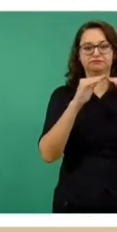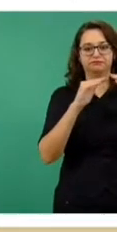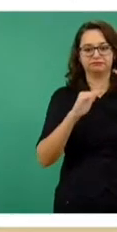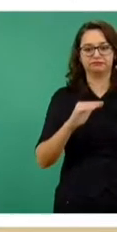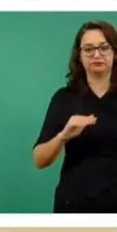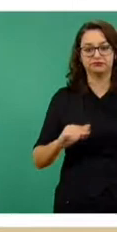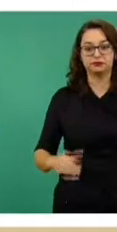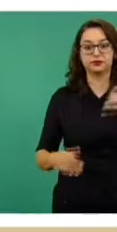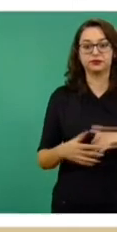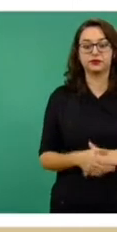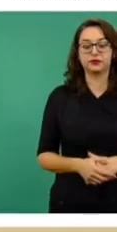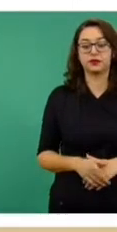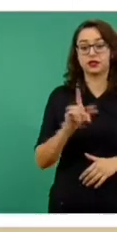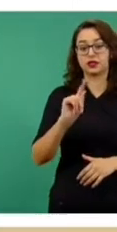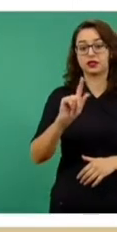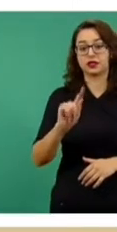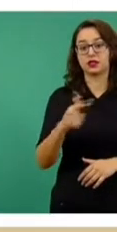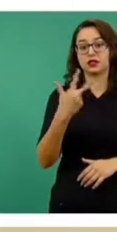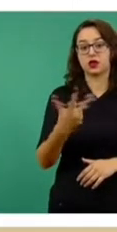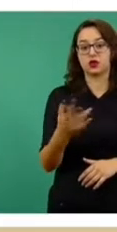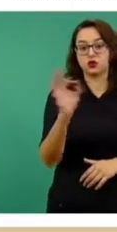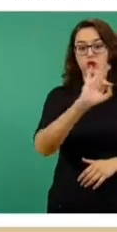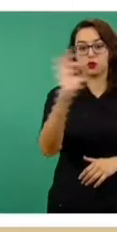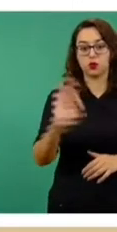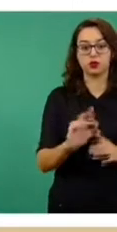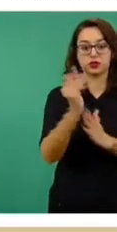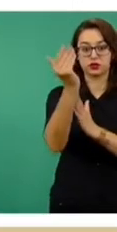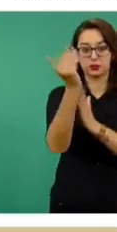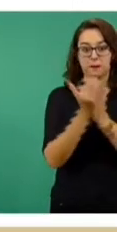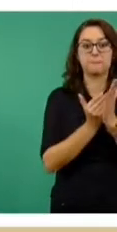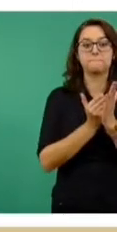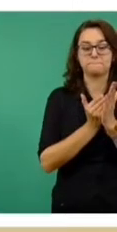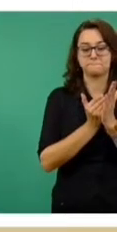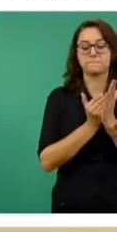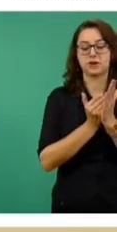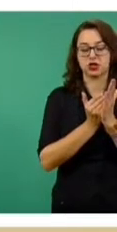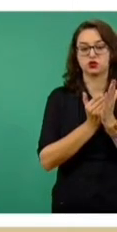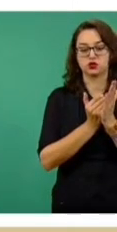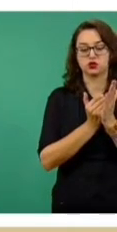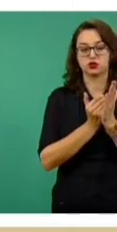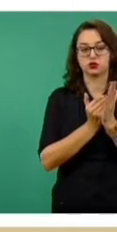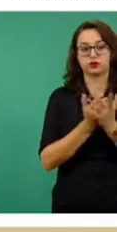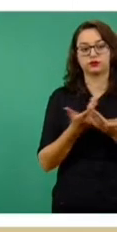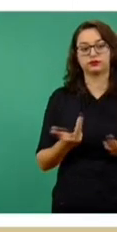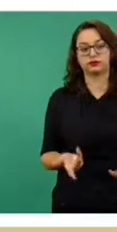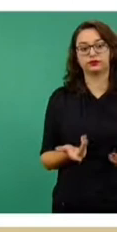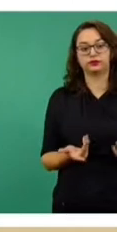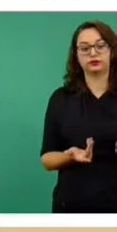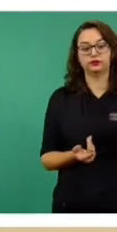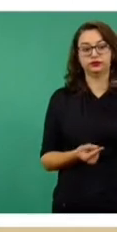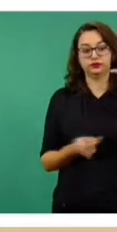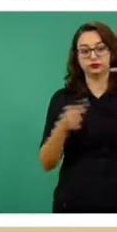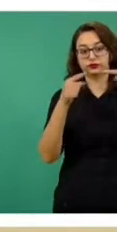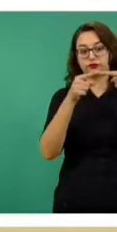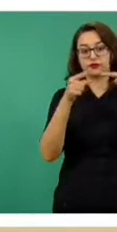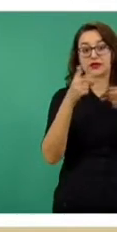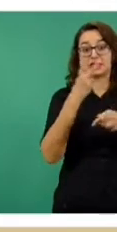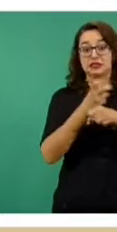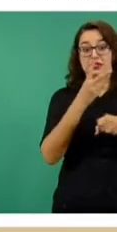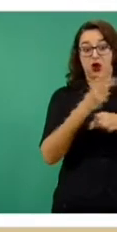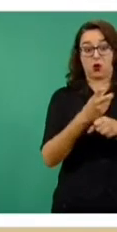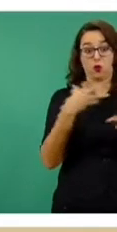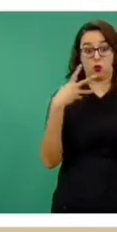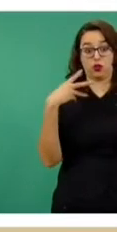78% es la reducción general si consideramos el punto más alto de la epidemia en méxico que fue la cresta de la segunda ola